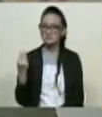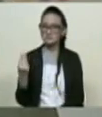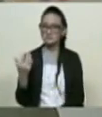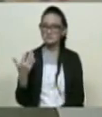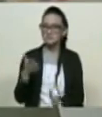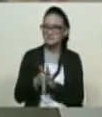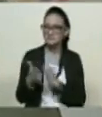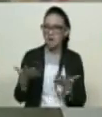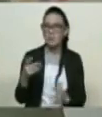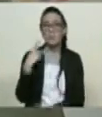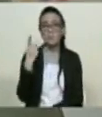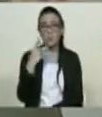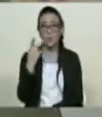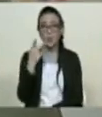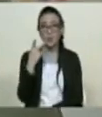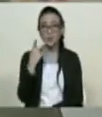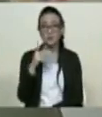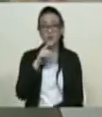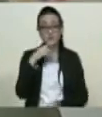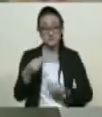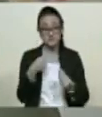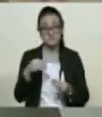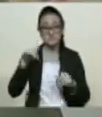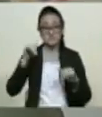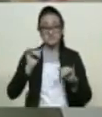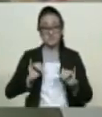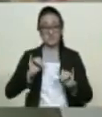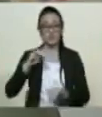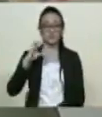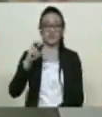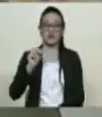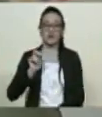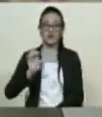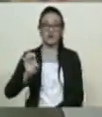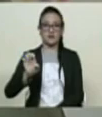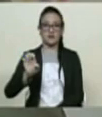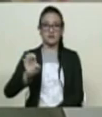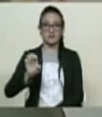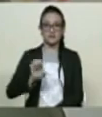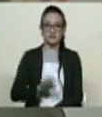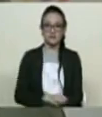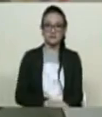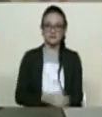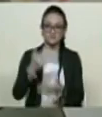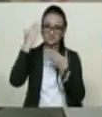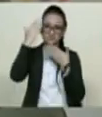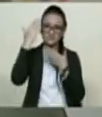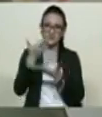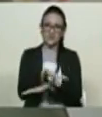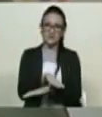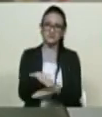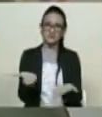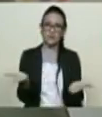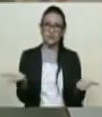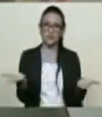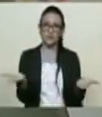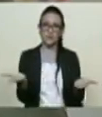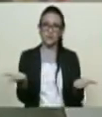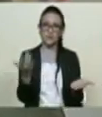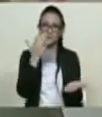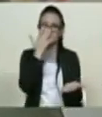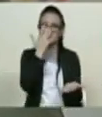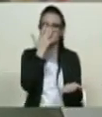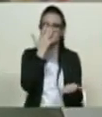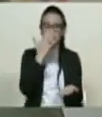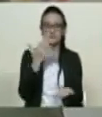este Consejo Nacional Electoral, así que saludamos al